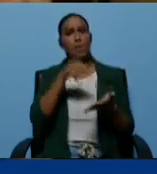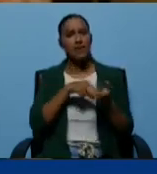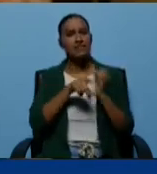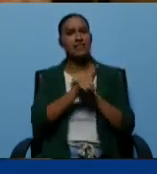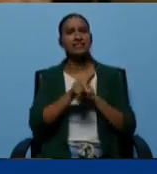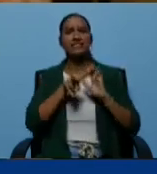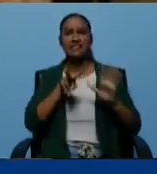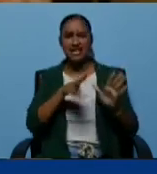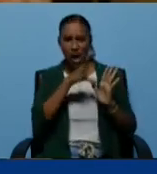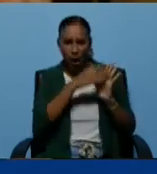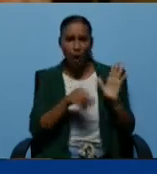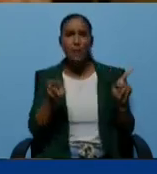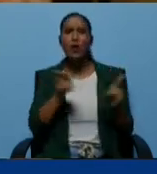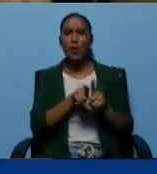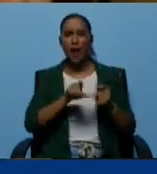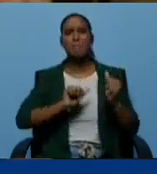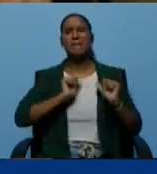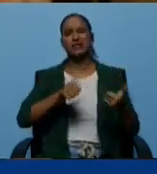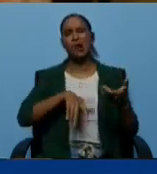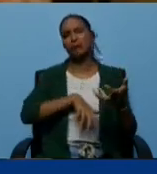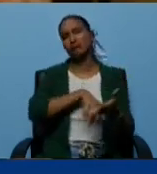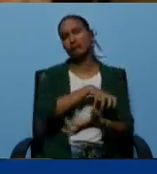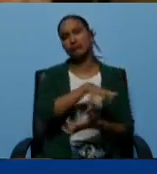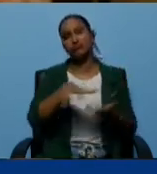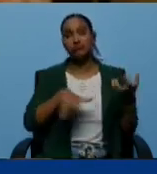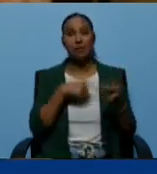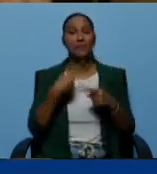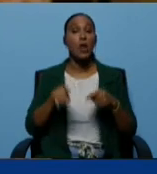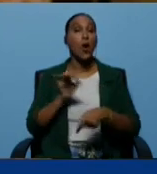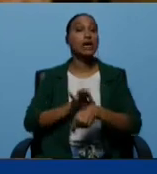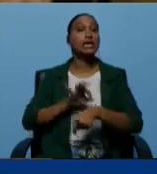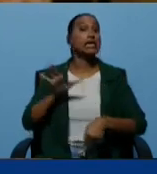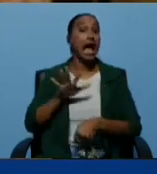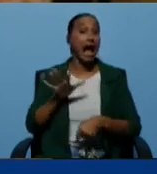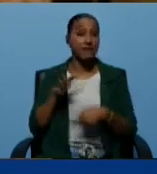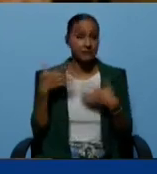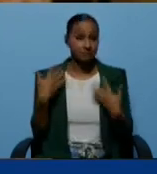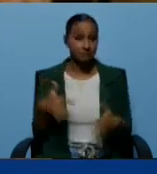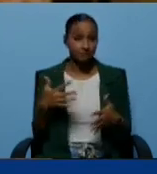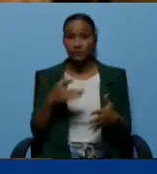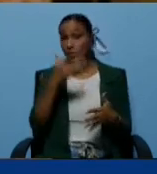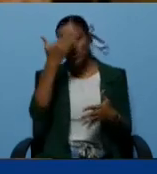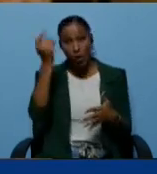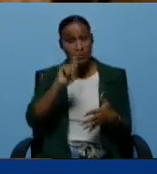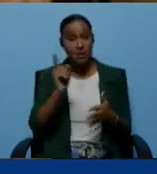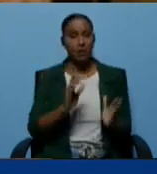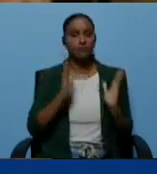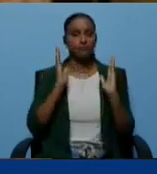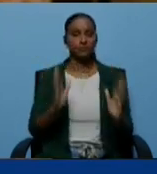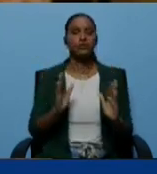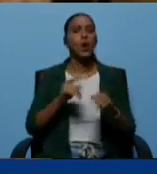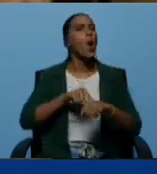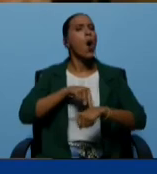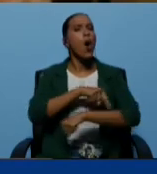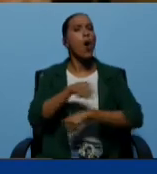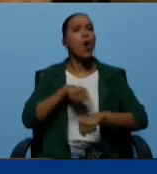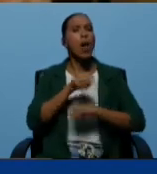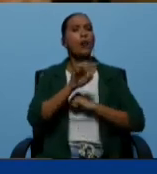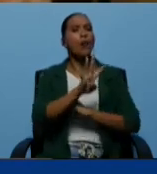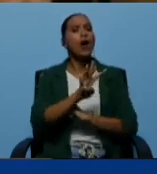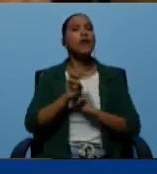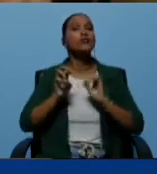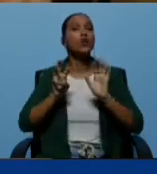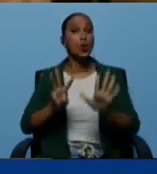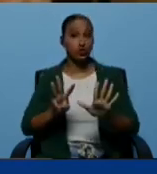grave, yo quiero que no olvidemos esto, en apenas un lapso de 48 horas. No fue abril,